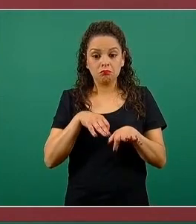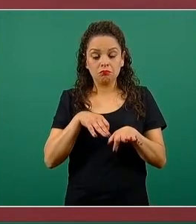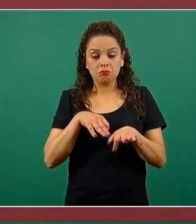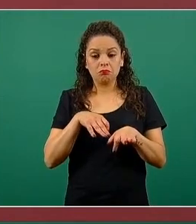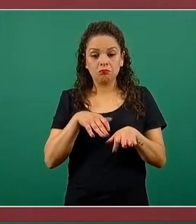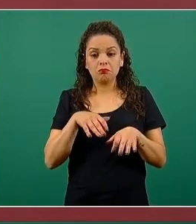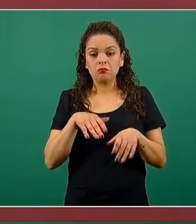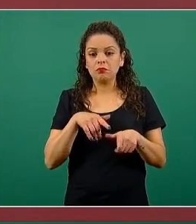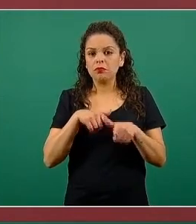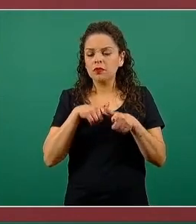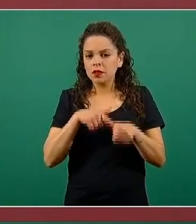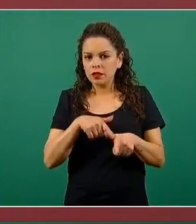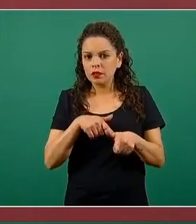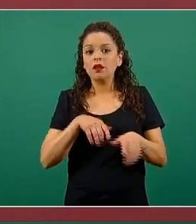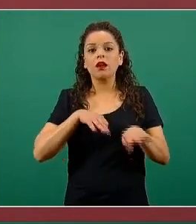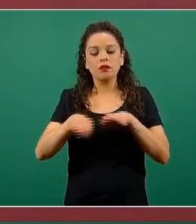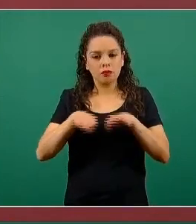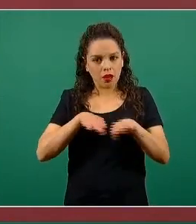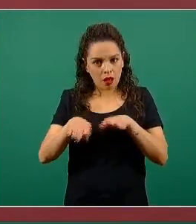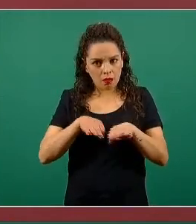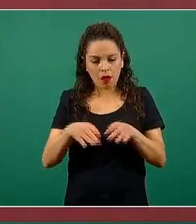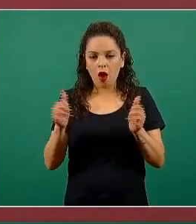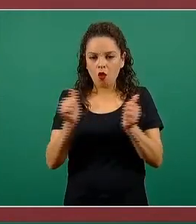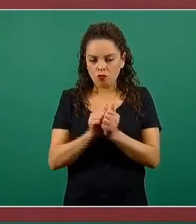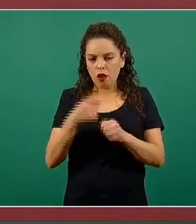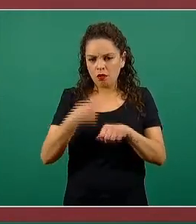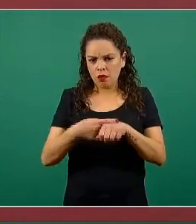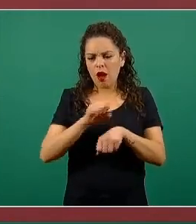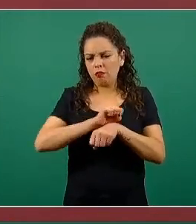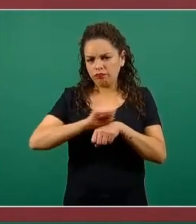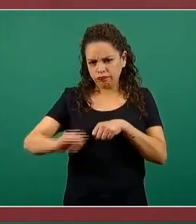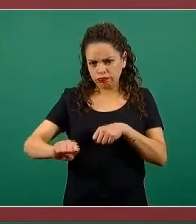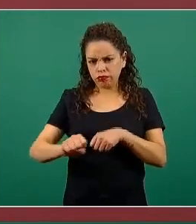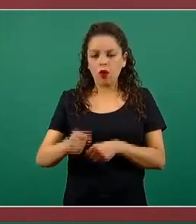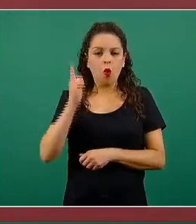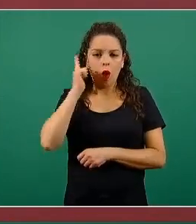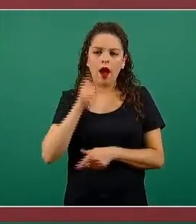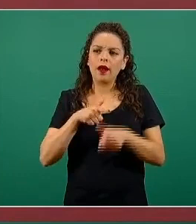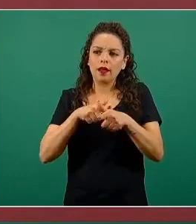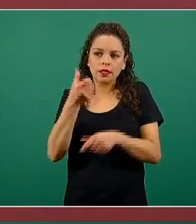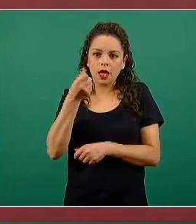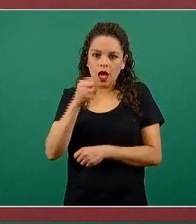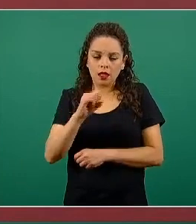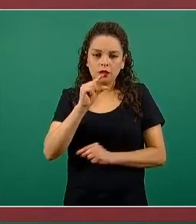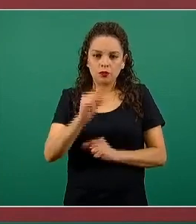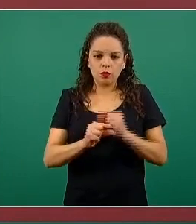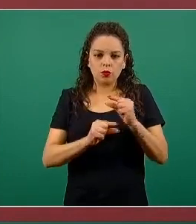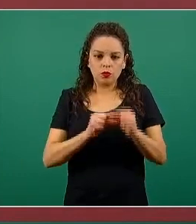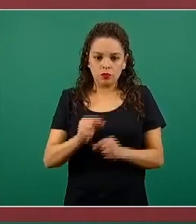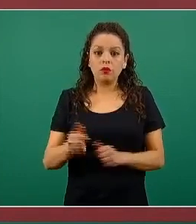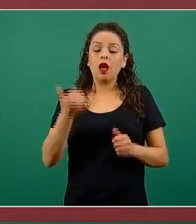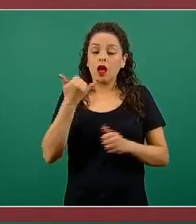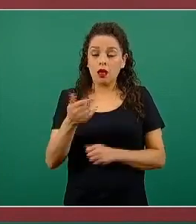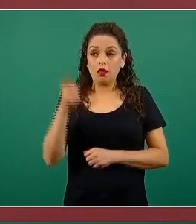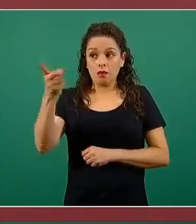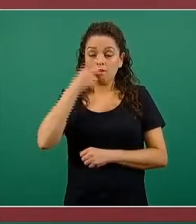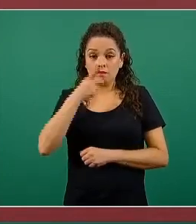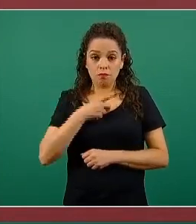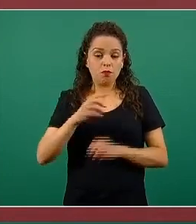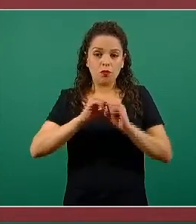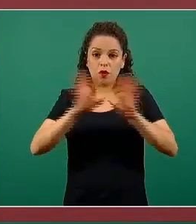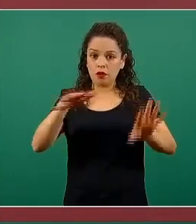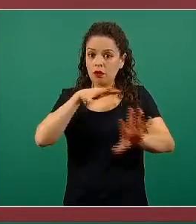sino además sigue ejerciendo sus funciones. Esperamos que así continúe y, como él lo ha indicado, con absoluta transparencia lo